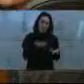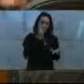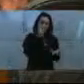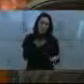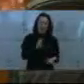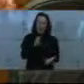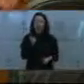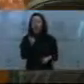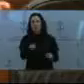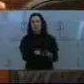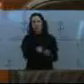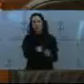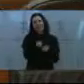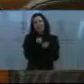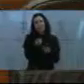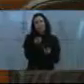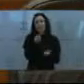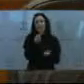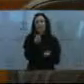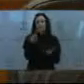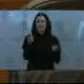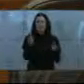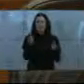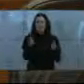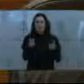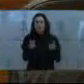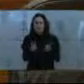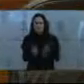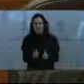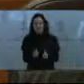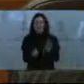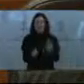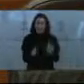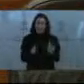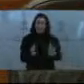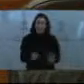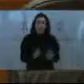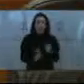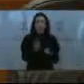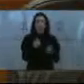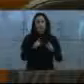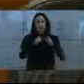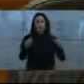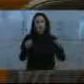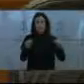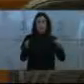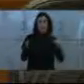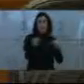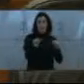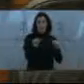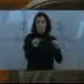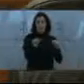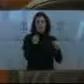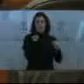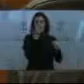vamos minimizando la presencia. En algunos de los consejos del occidente esto empieza a ser perceptible viendo